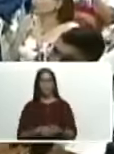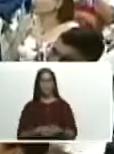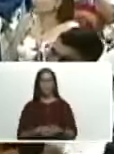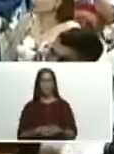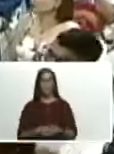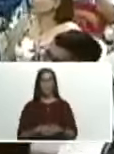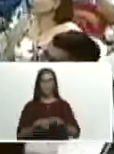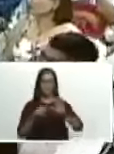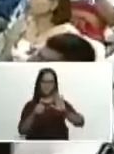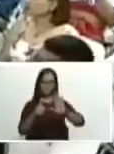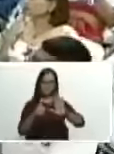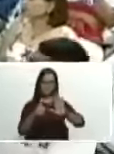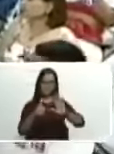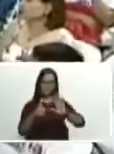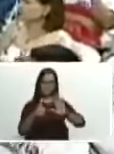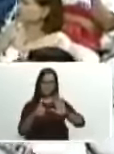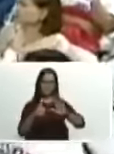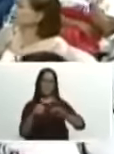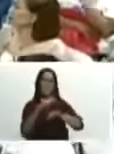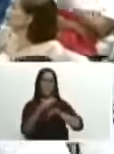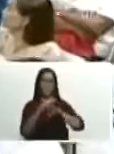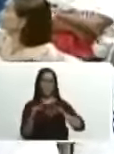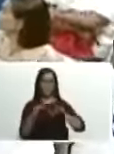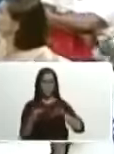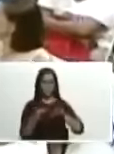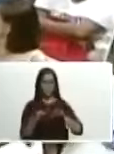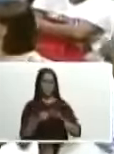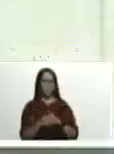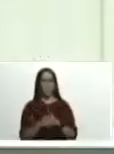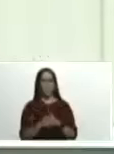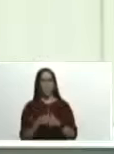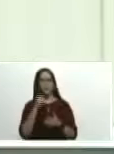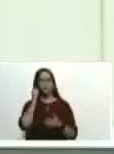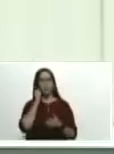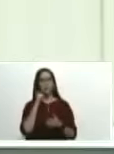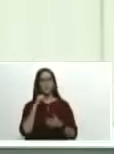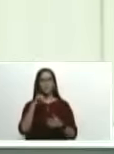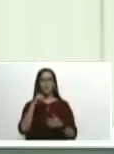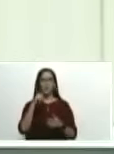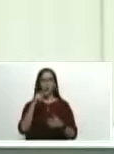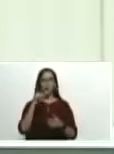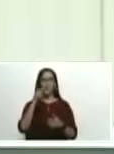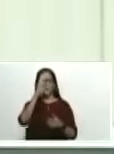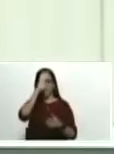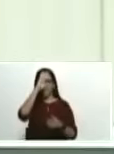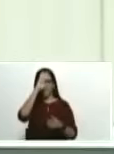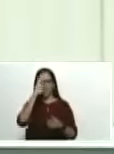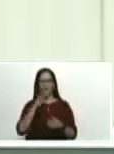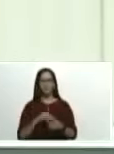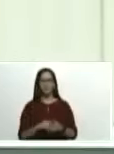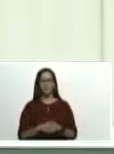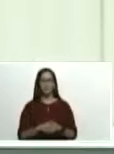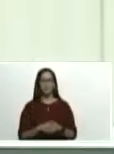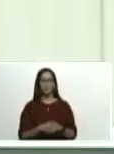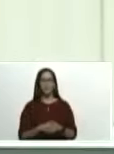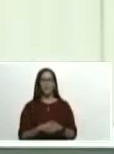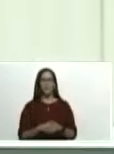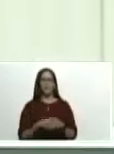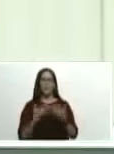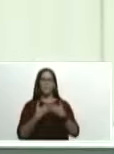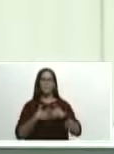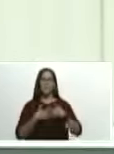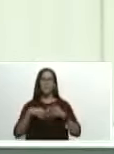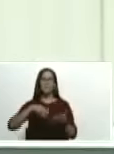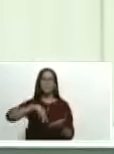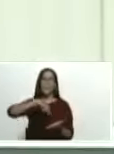En sexto lugar, municipio Antonio José de Sucre, Socopó, Marina, planta de